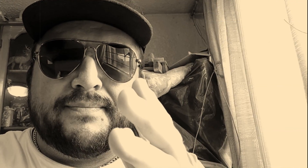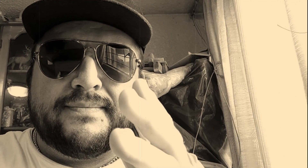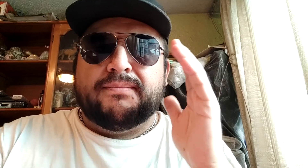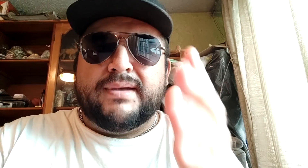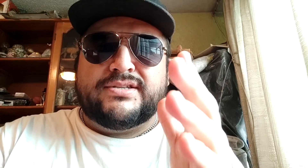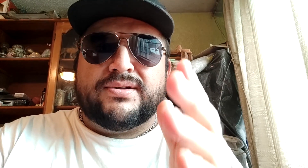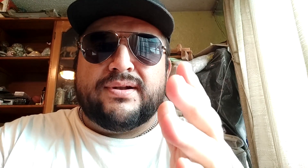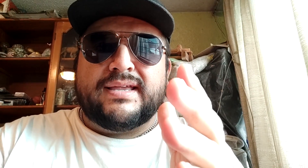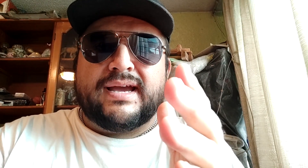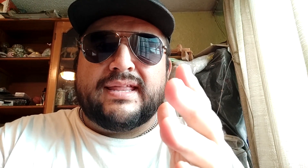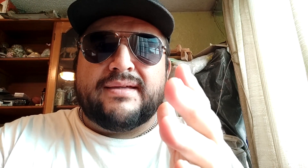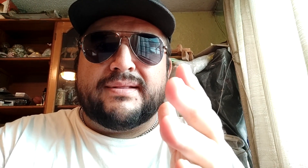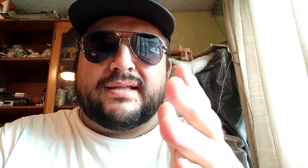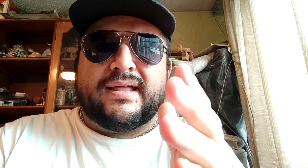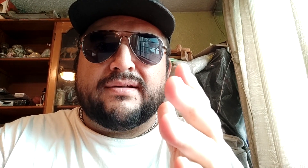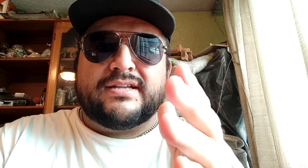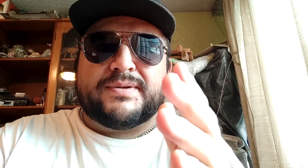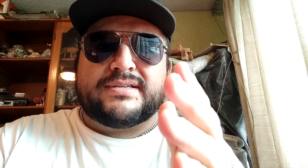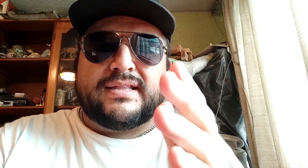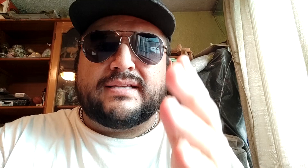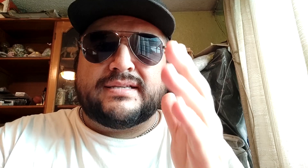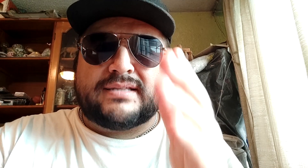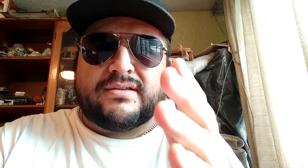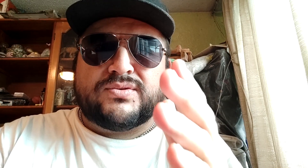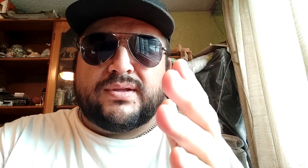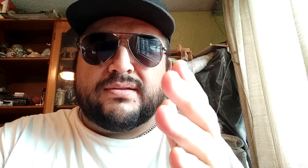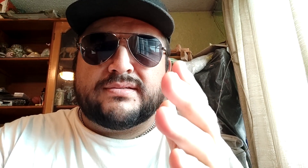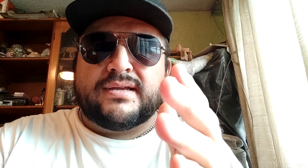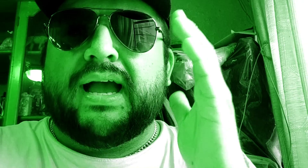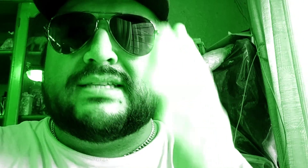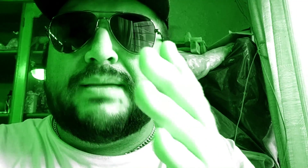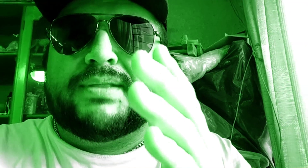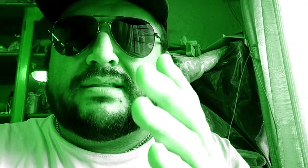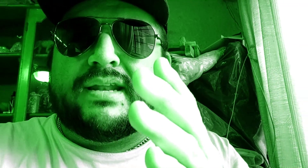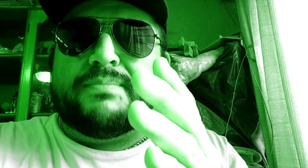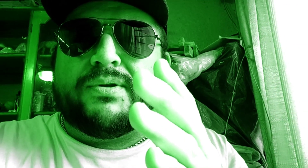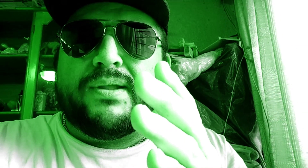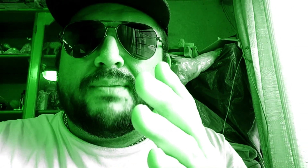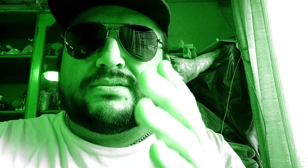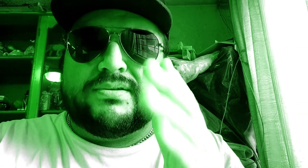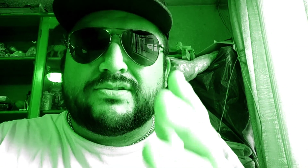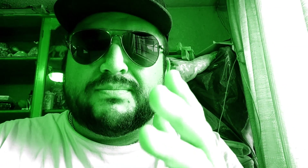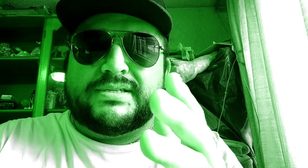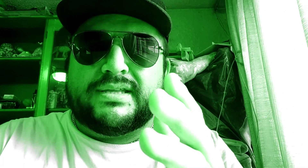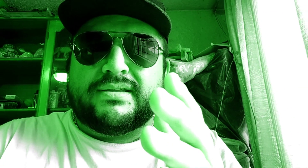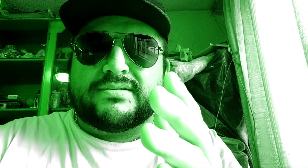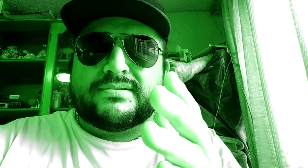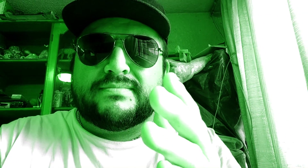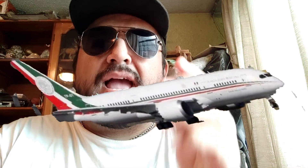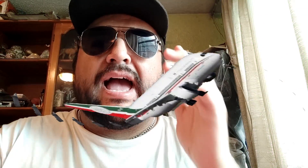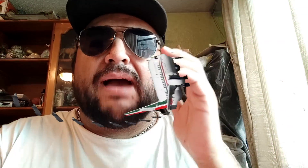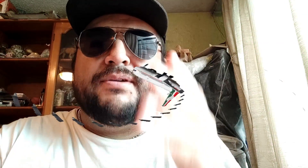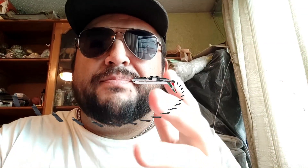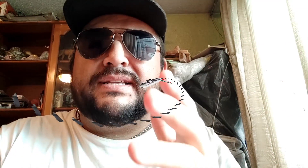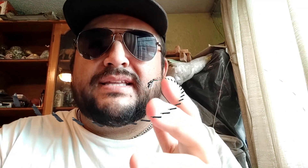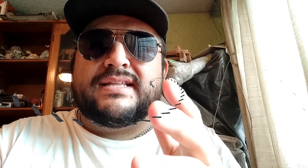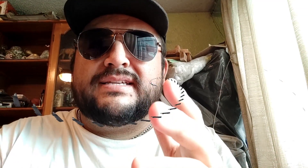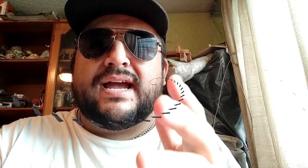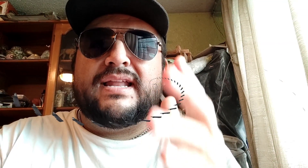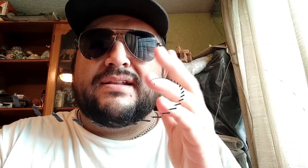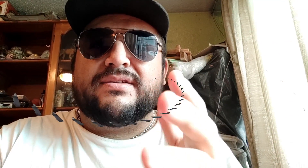contingencia. Mencionó la llegada de ventiladores procedentes de Estados Unidos. Acepta tener problemas con los homicidios.